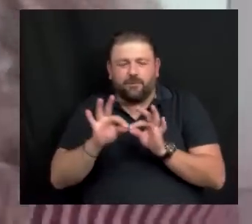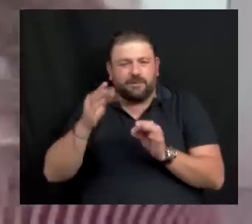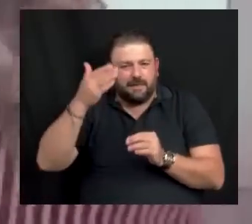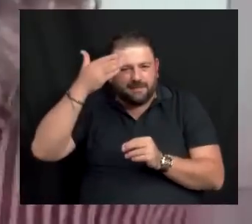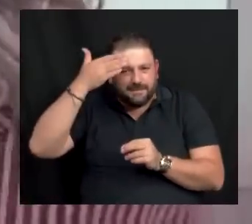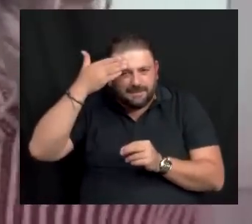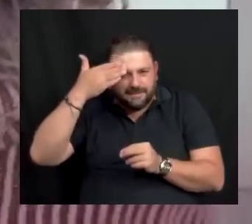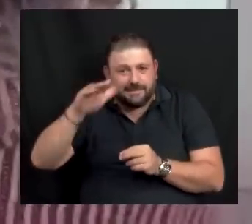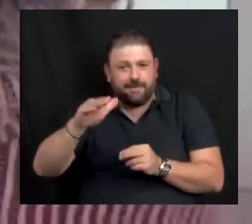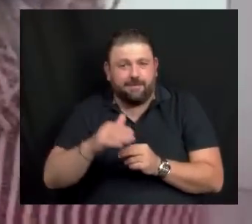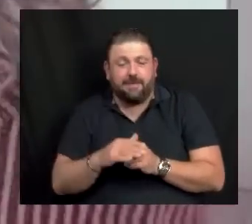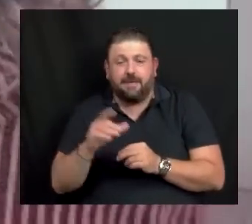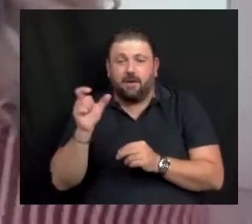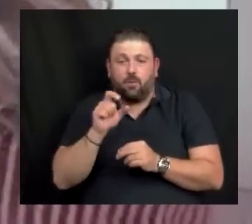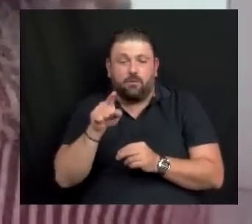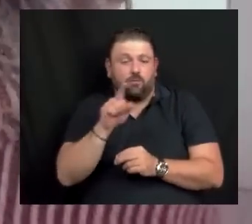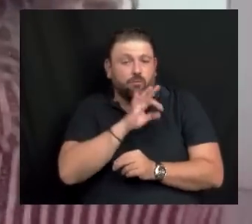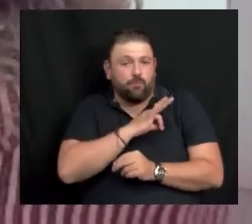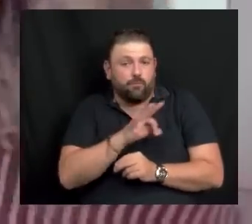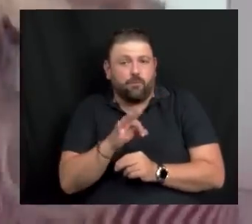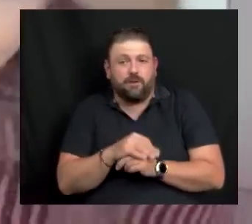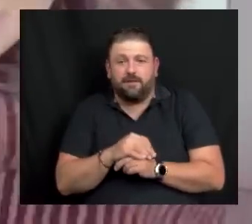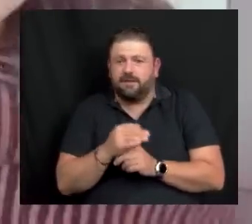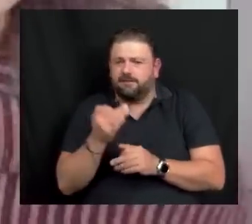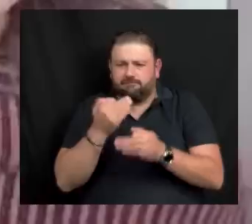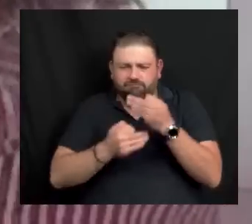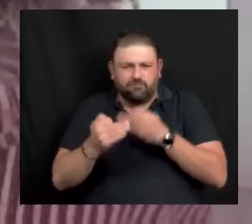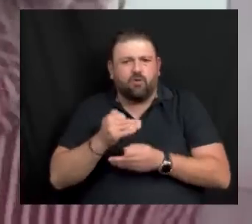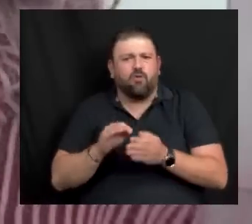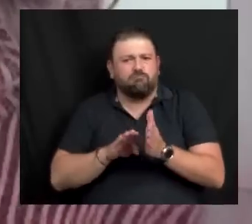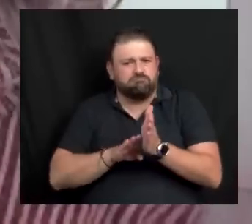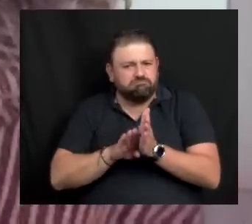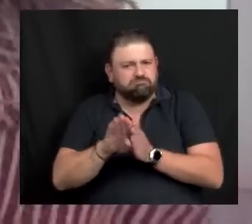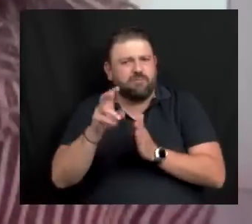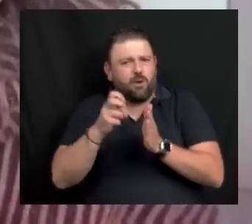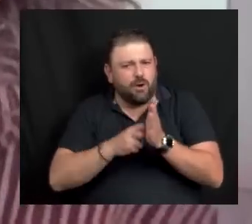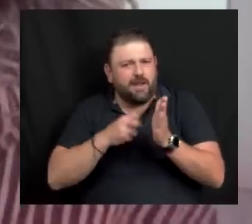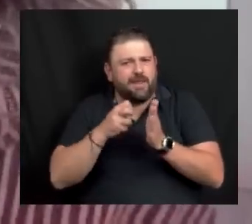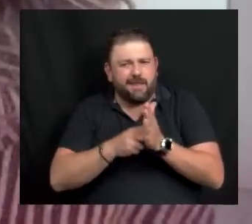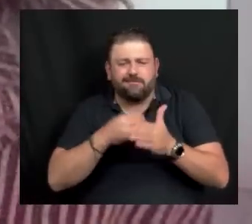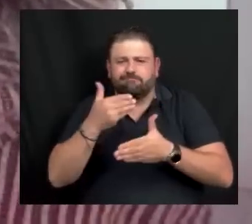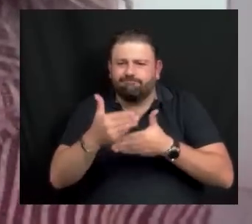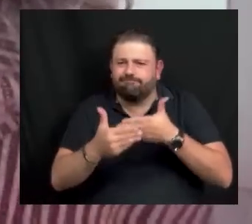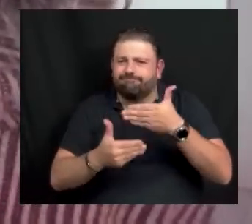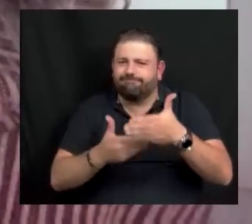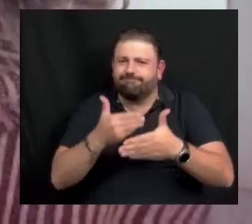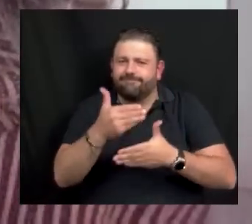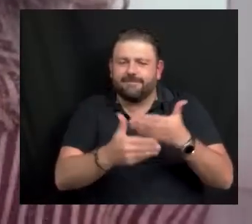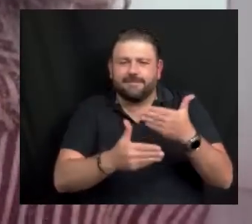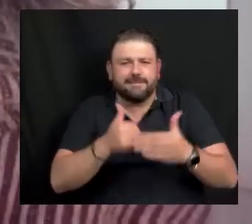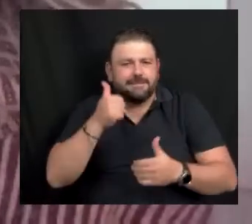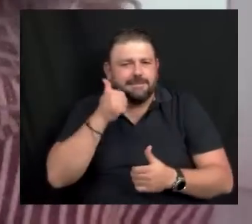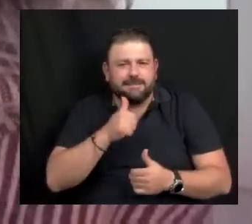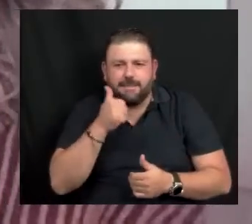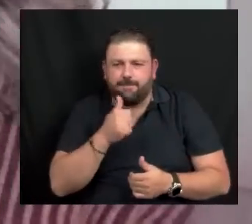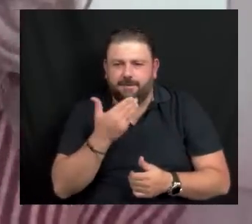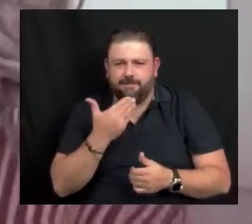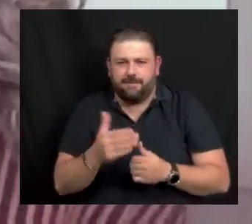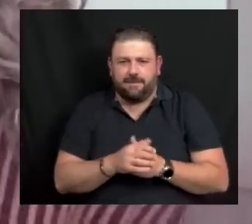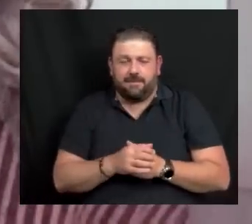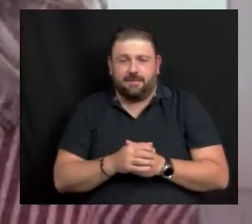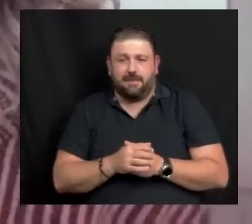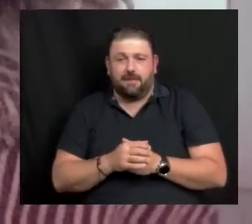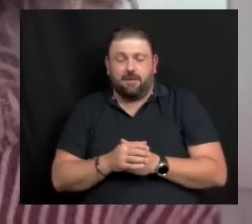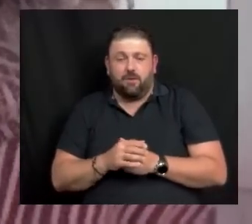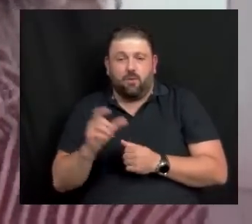como sensores para poder luego corregir y volvernos a encaminar. Aquí la magia es que ante los